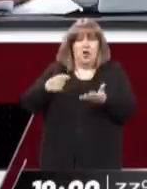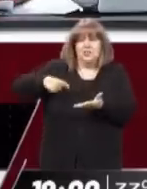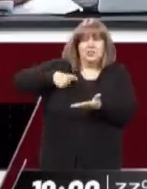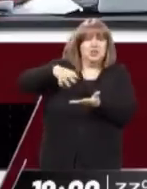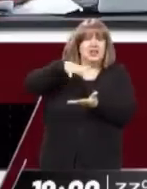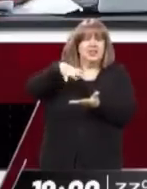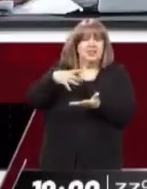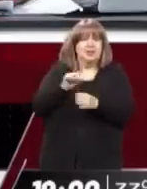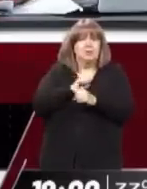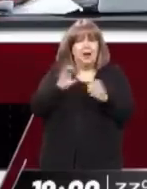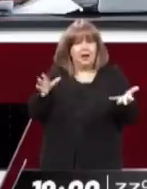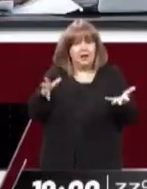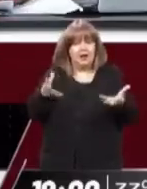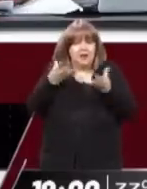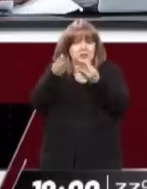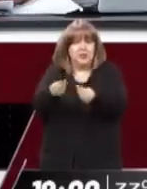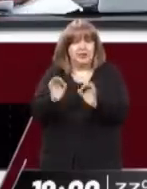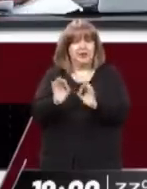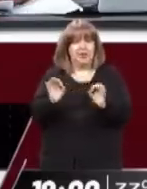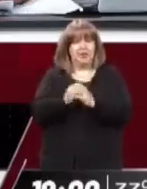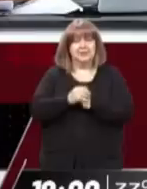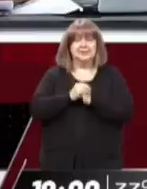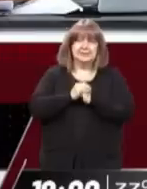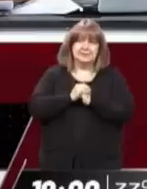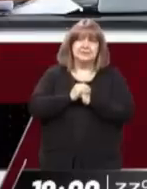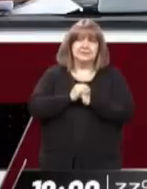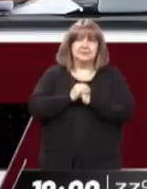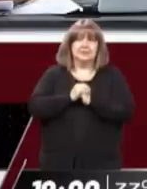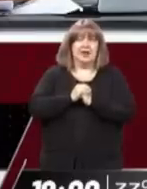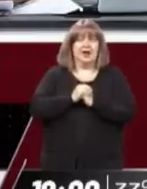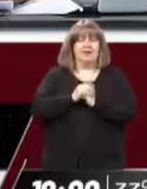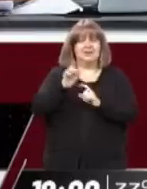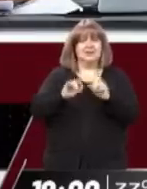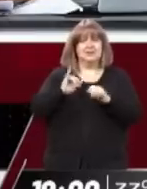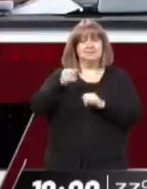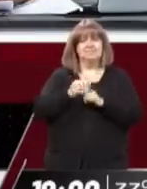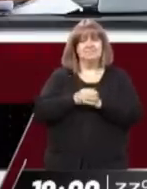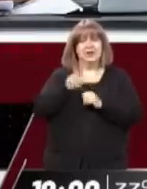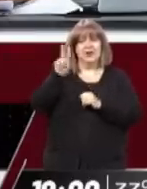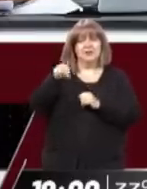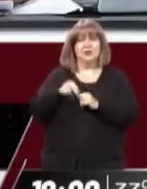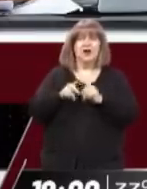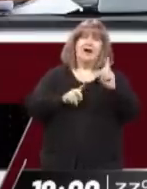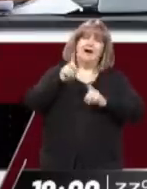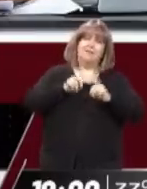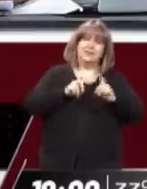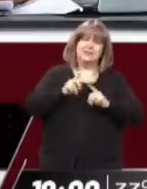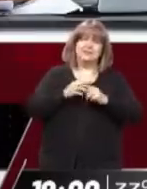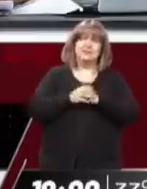sociedad en este hecho. Naturalmente los seres humanos somos seres absolutamente solidarios